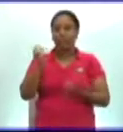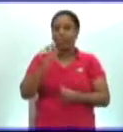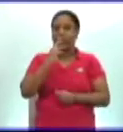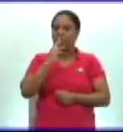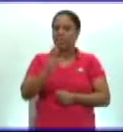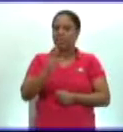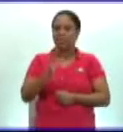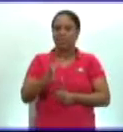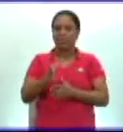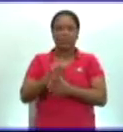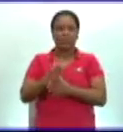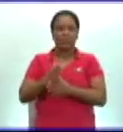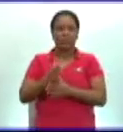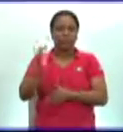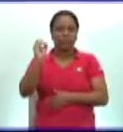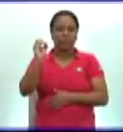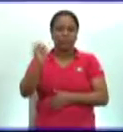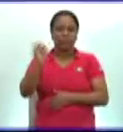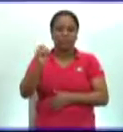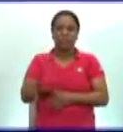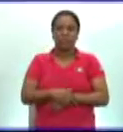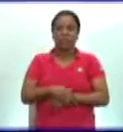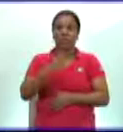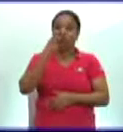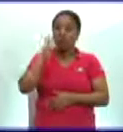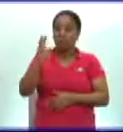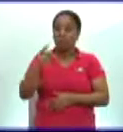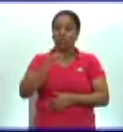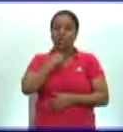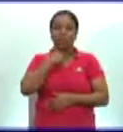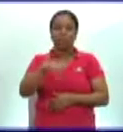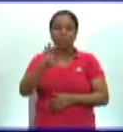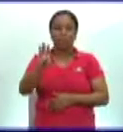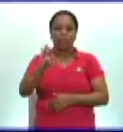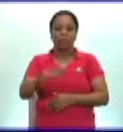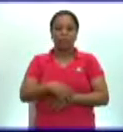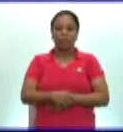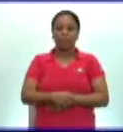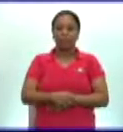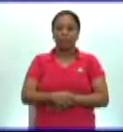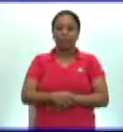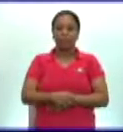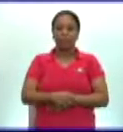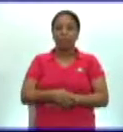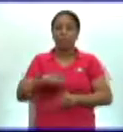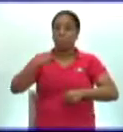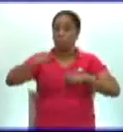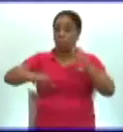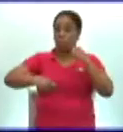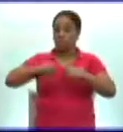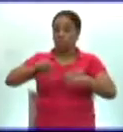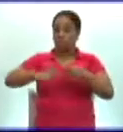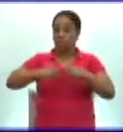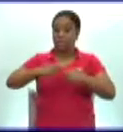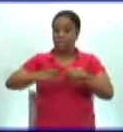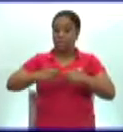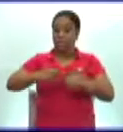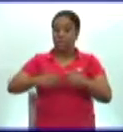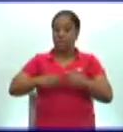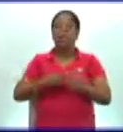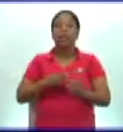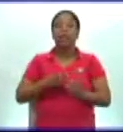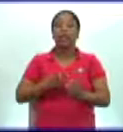es distinta de 0. Vamos a ver el caso B. Un ciclista que se mueve en línea